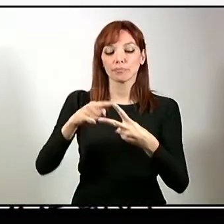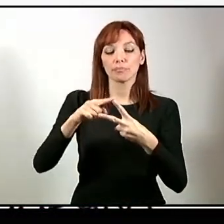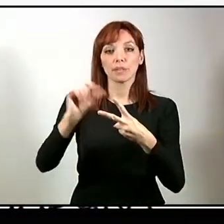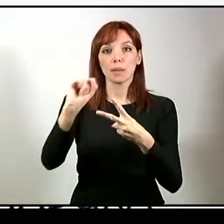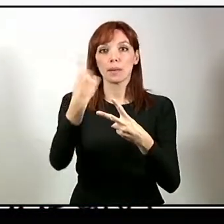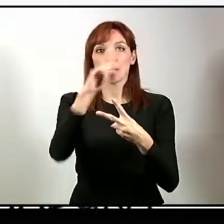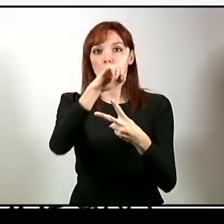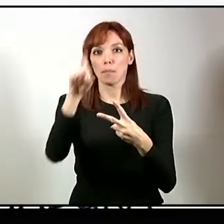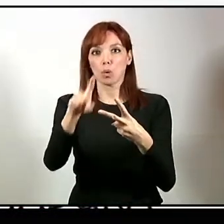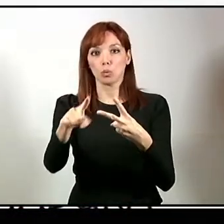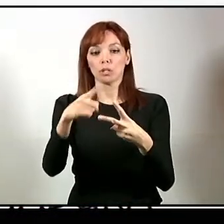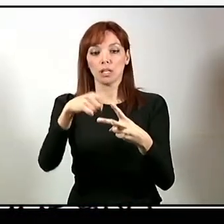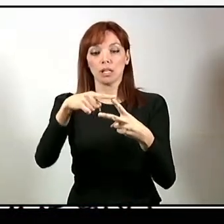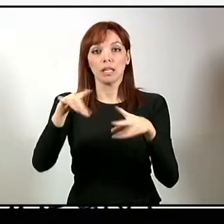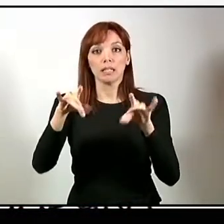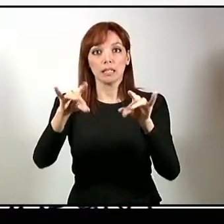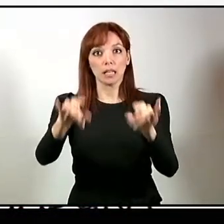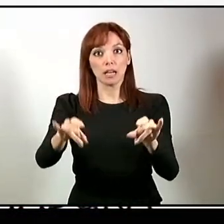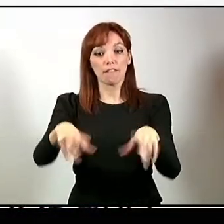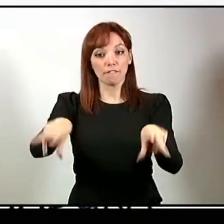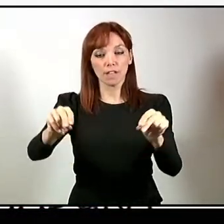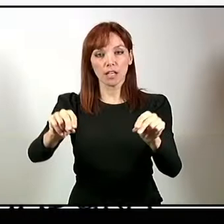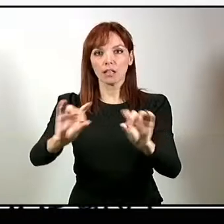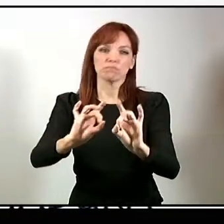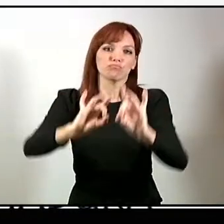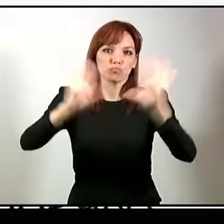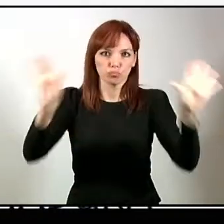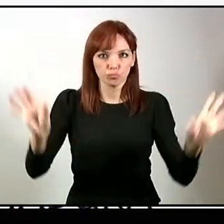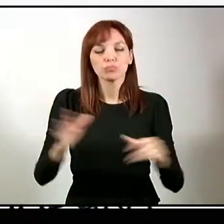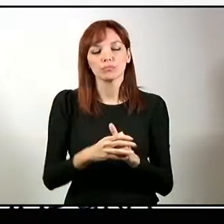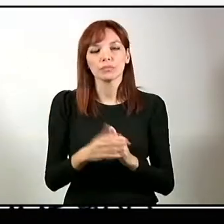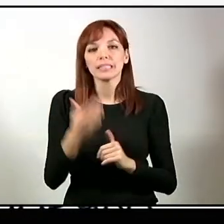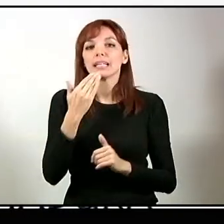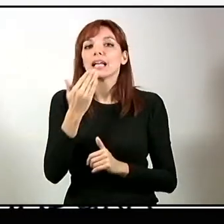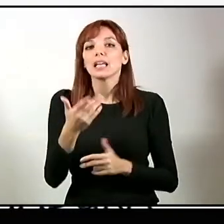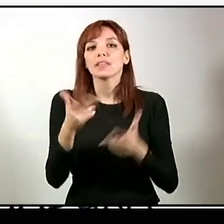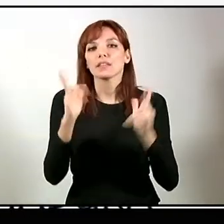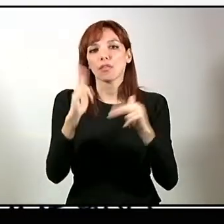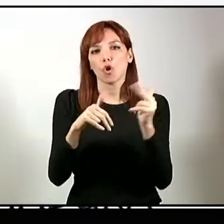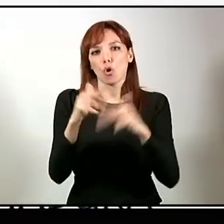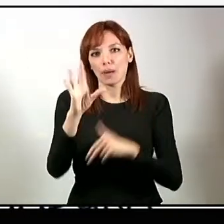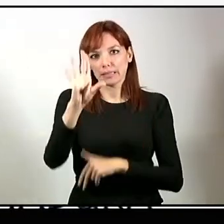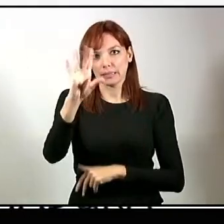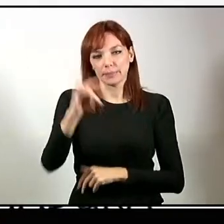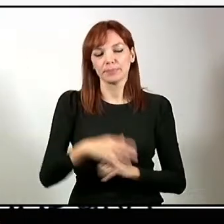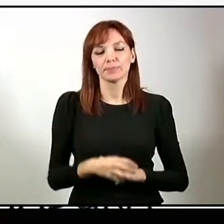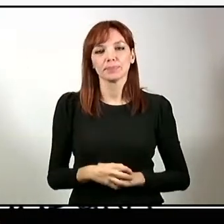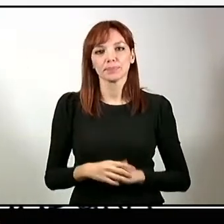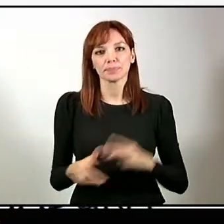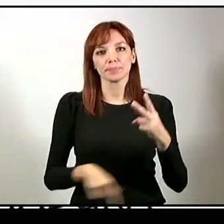vez finalizadas las expropiaciones, por supuesto, empezaremos la licitación con las obras.